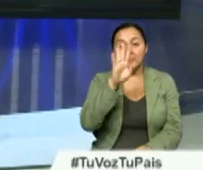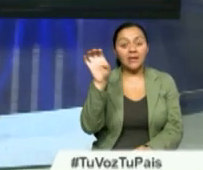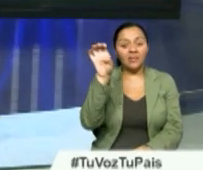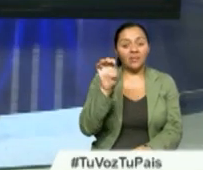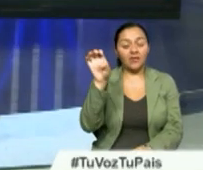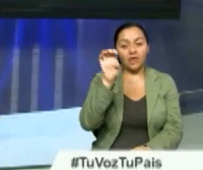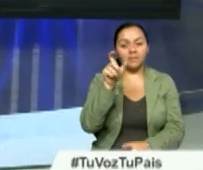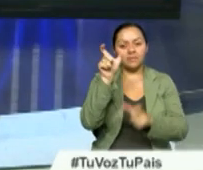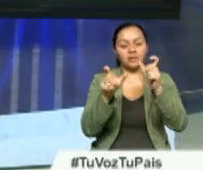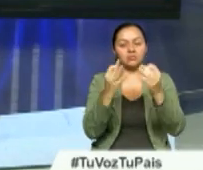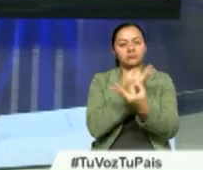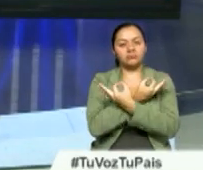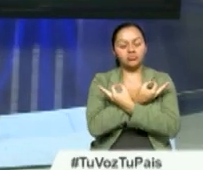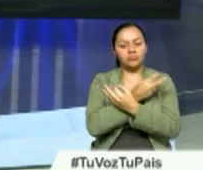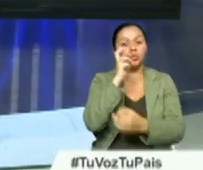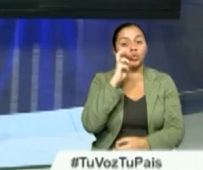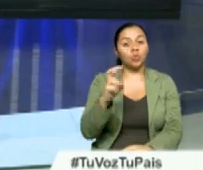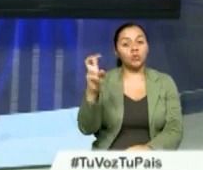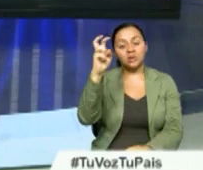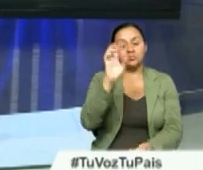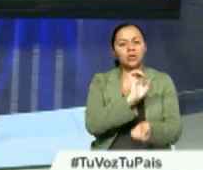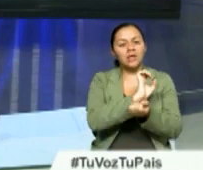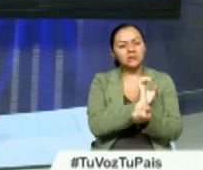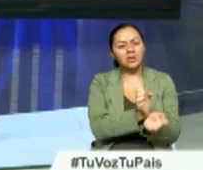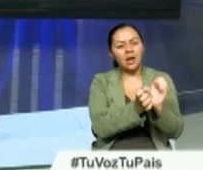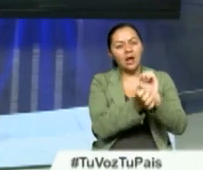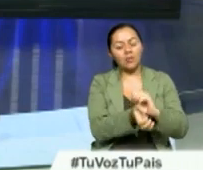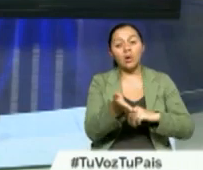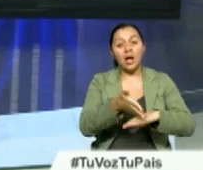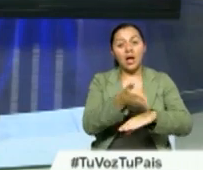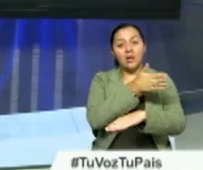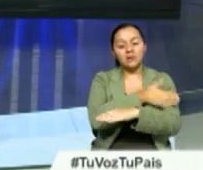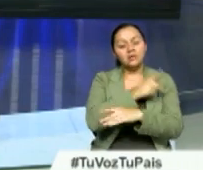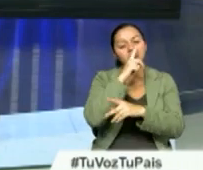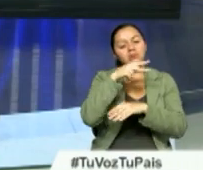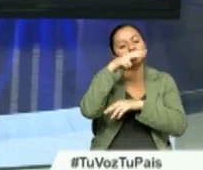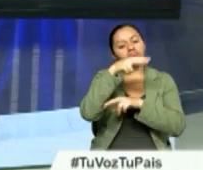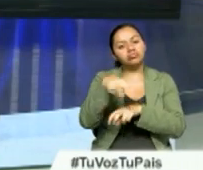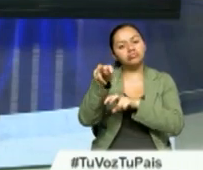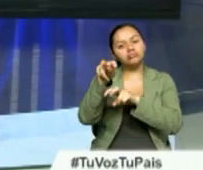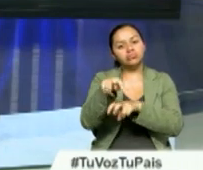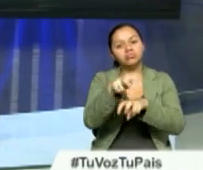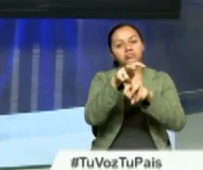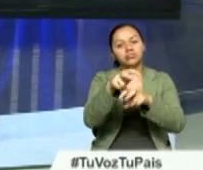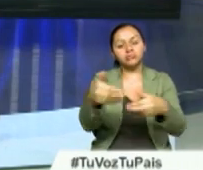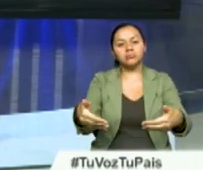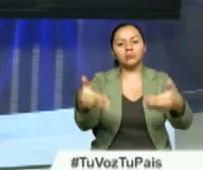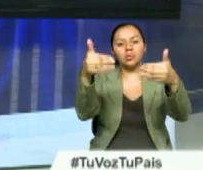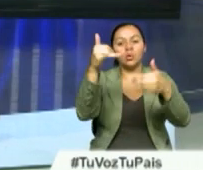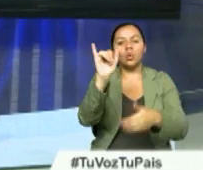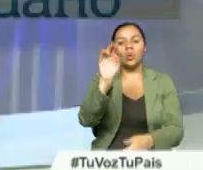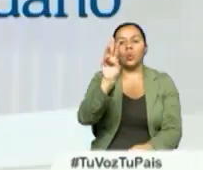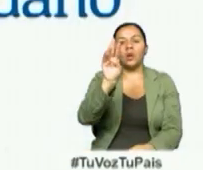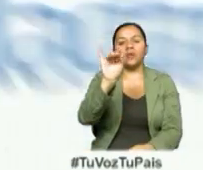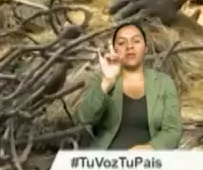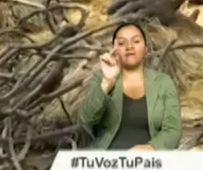fieles vudús, turistas y descendientes de esclavos peregrinan a la puerta del no retorno en Huidá, Benín.